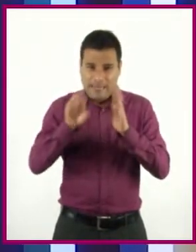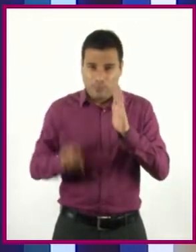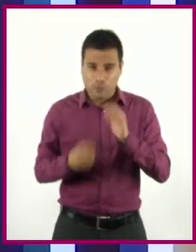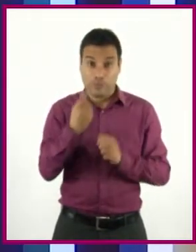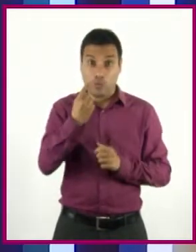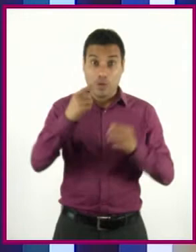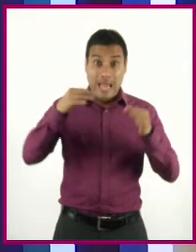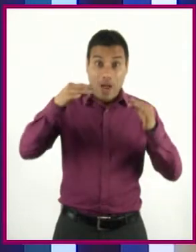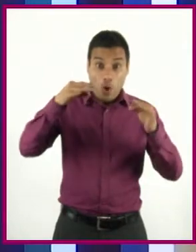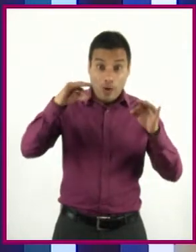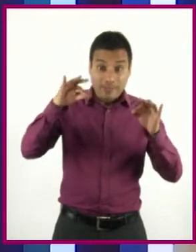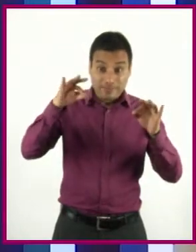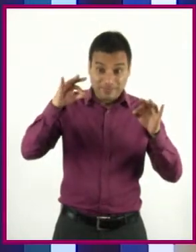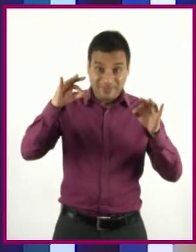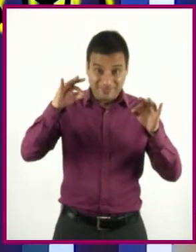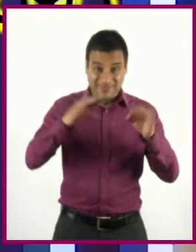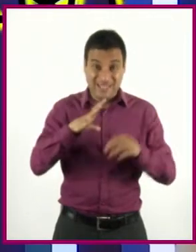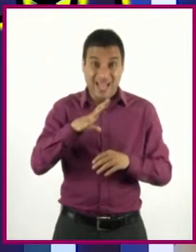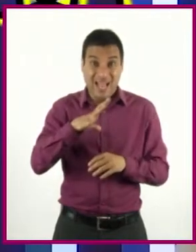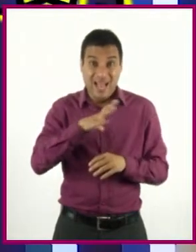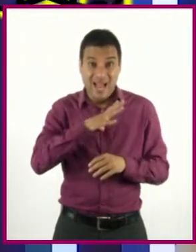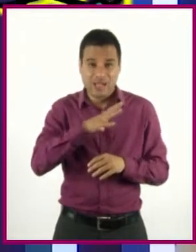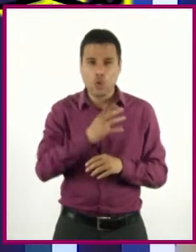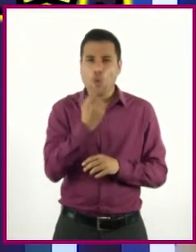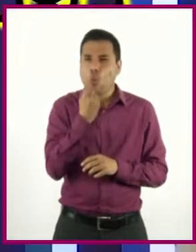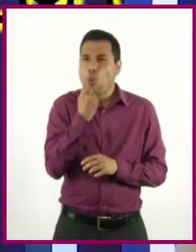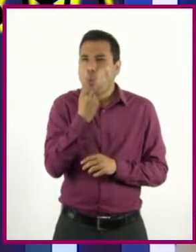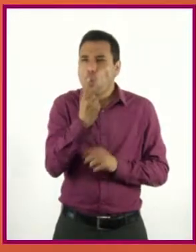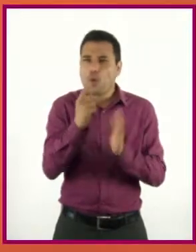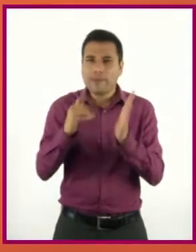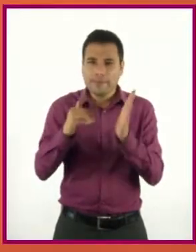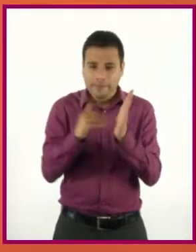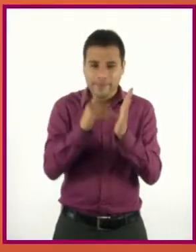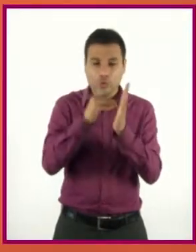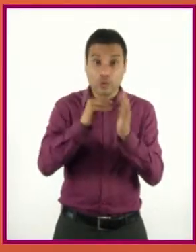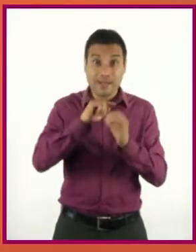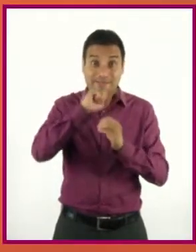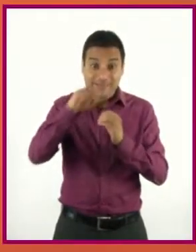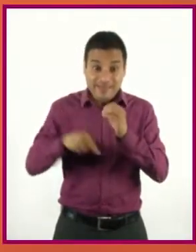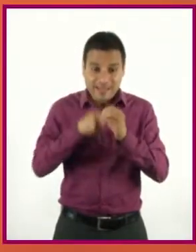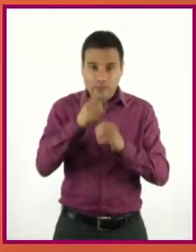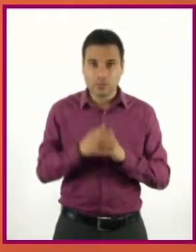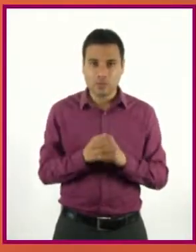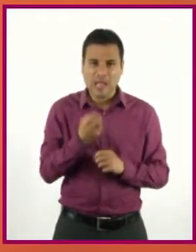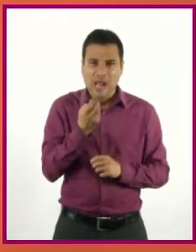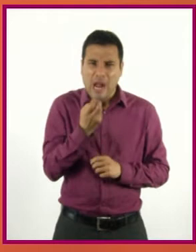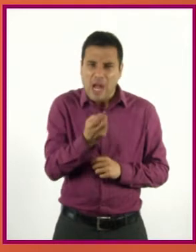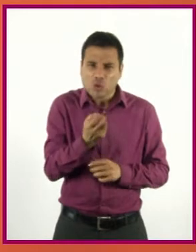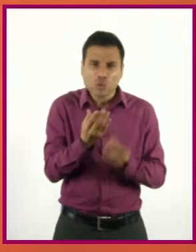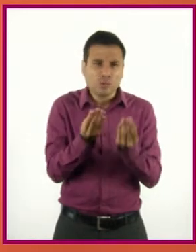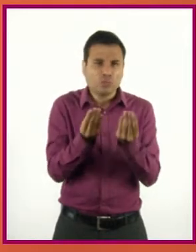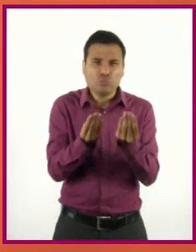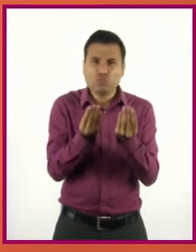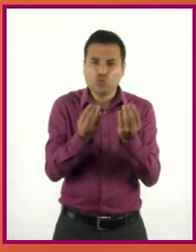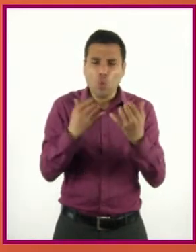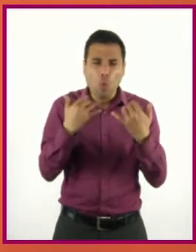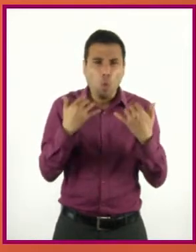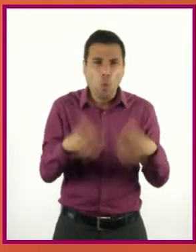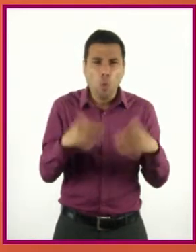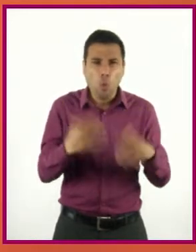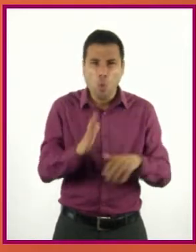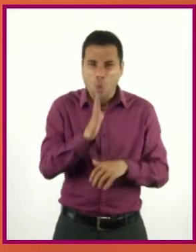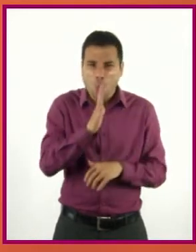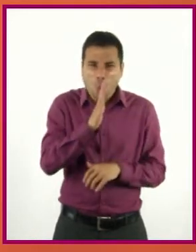papel se podrían acomodar hasta 1 millón de átomos. Esa es una cantidad enorme de átomos y en un